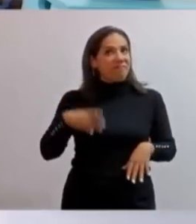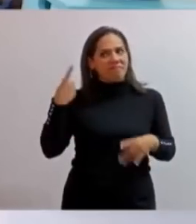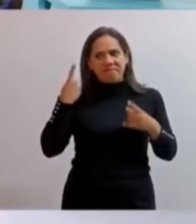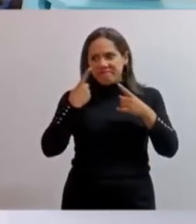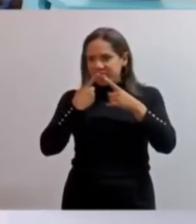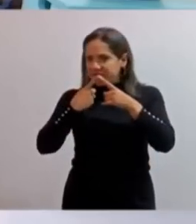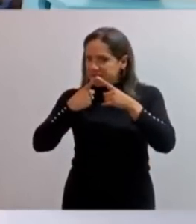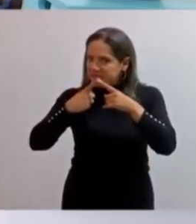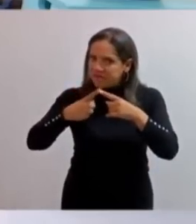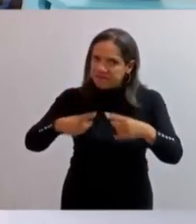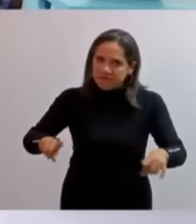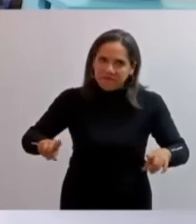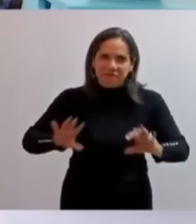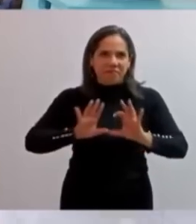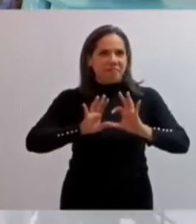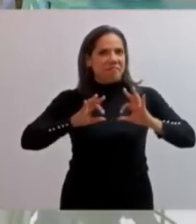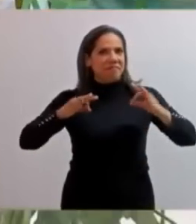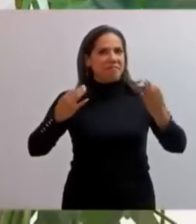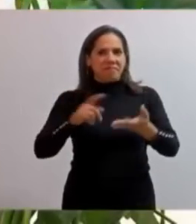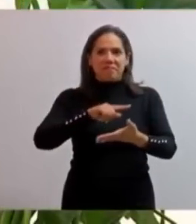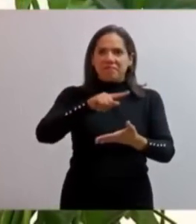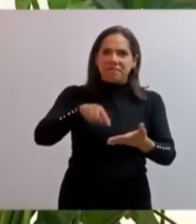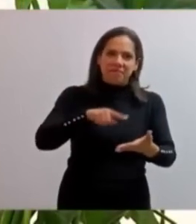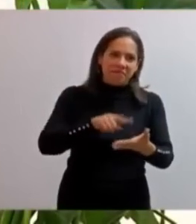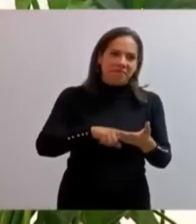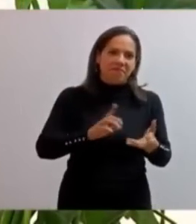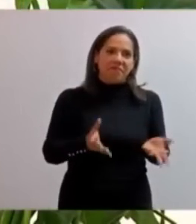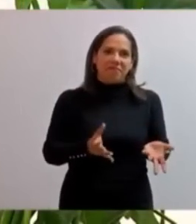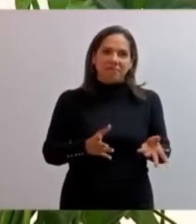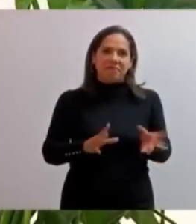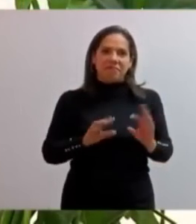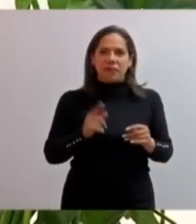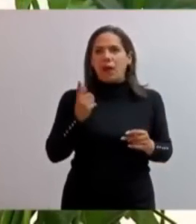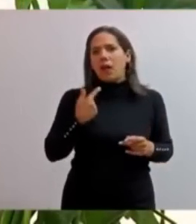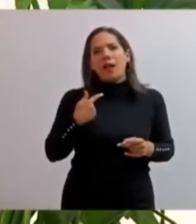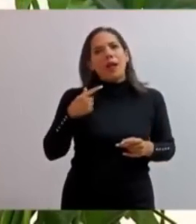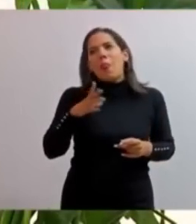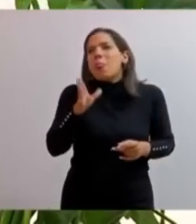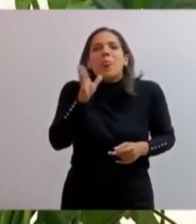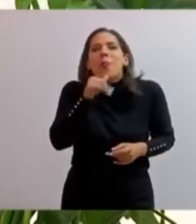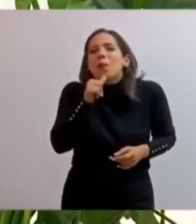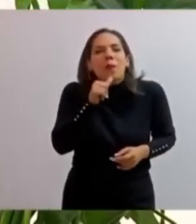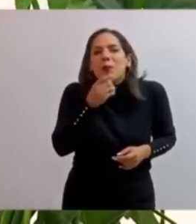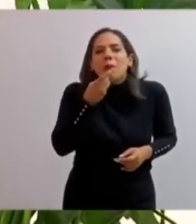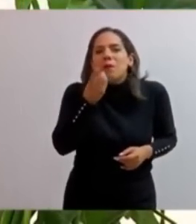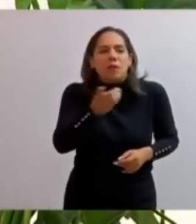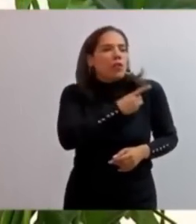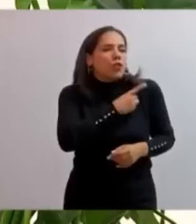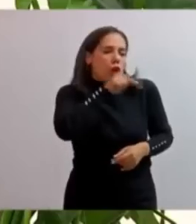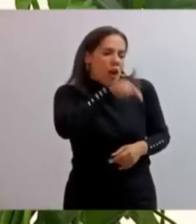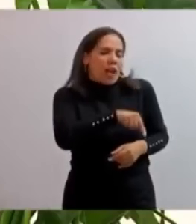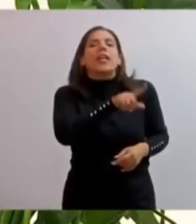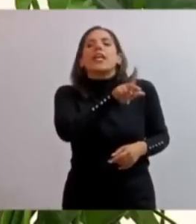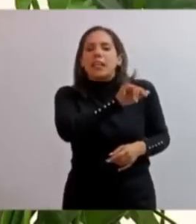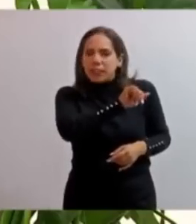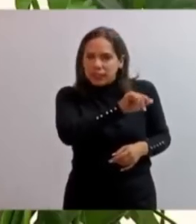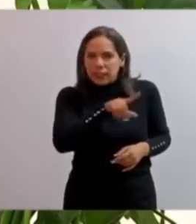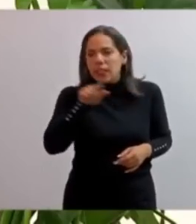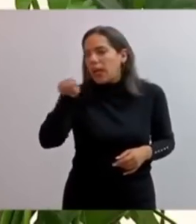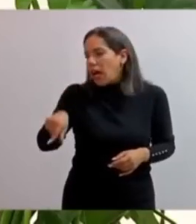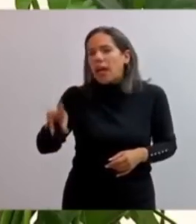formación. No podemos de alguna manera decir, este espacio de formación sí, este espacio de formación